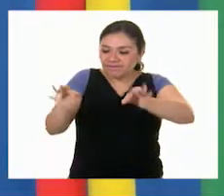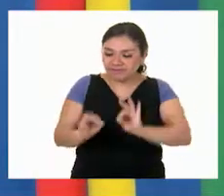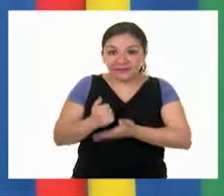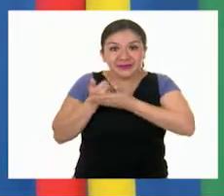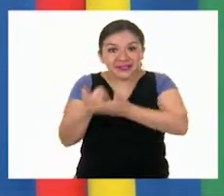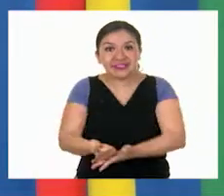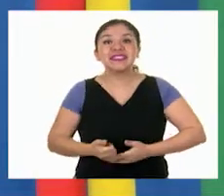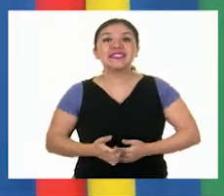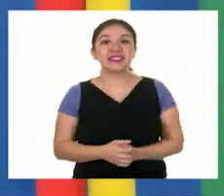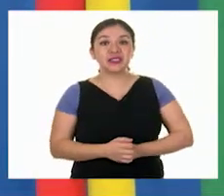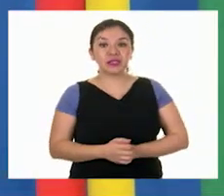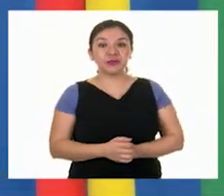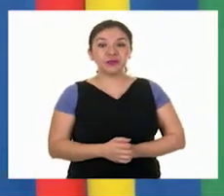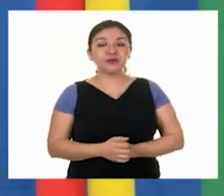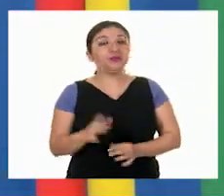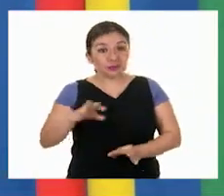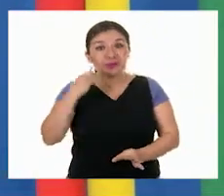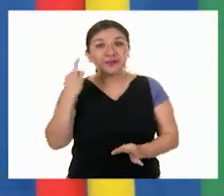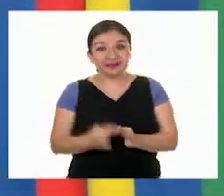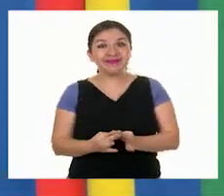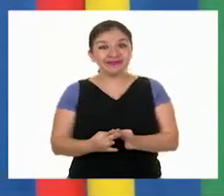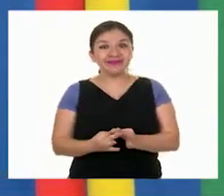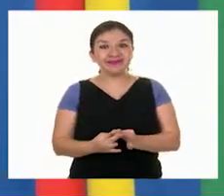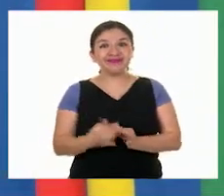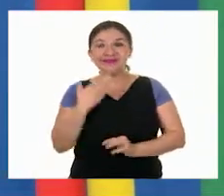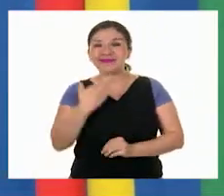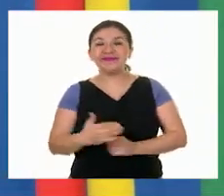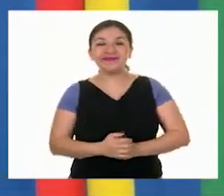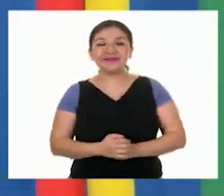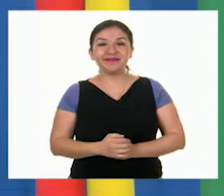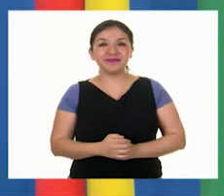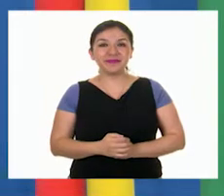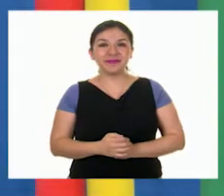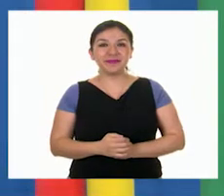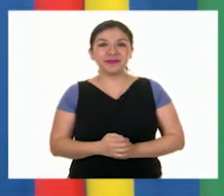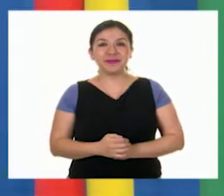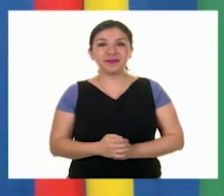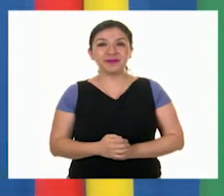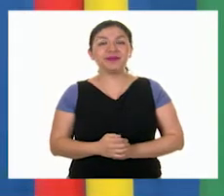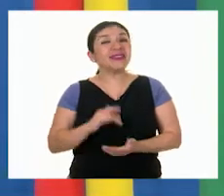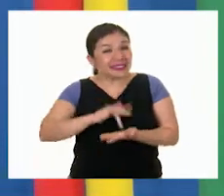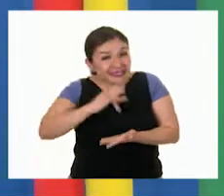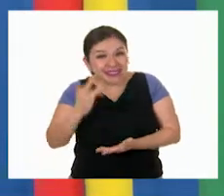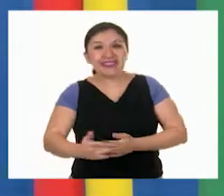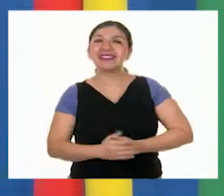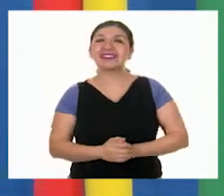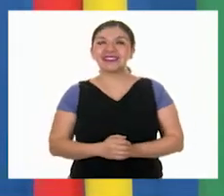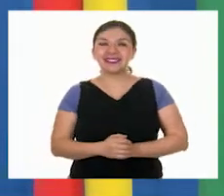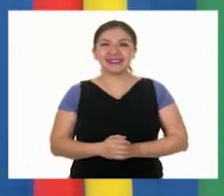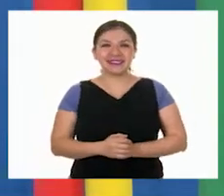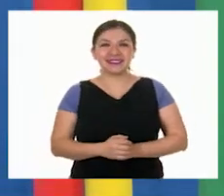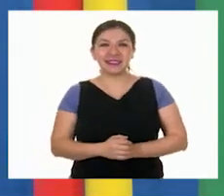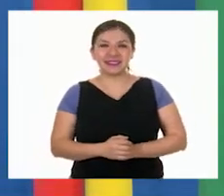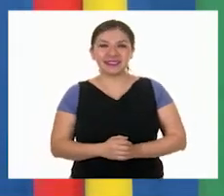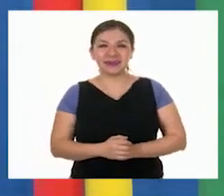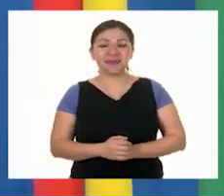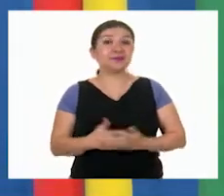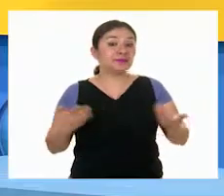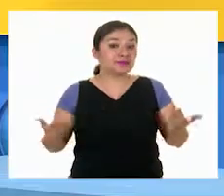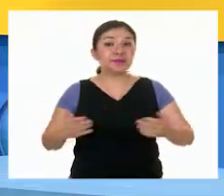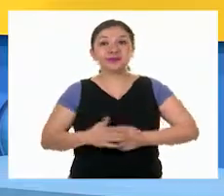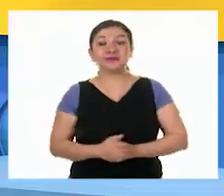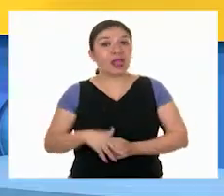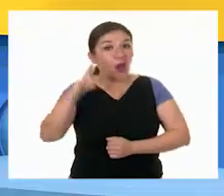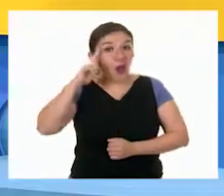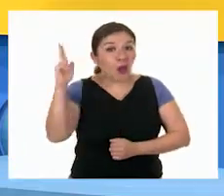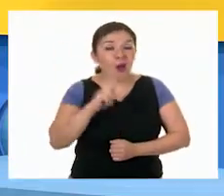ayudo. ¡Listo! ¡Listo! Ya te lo pongo aquí. Gracias. De nada. Bueno, pues,